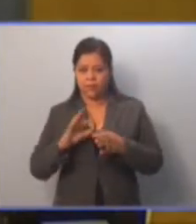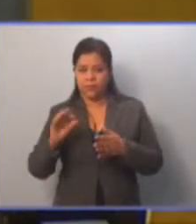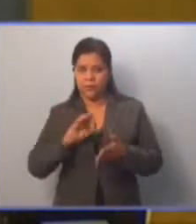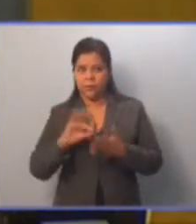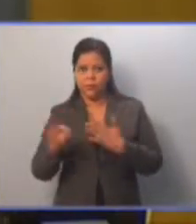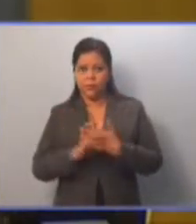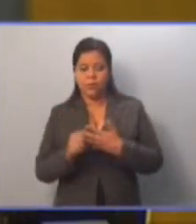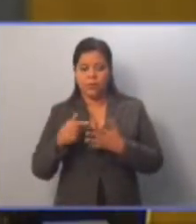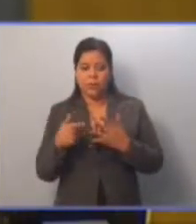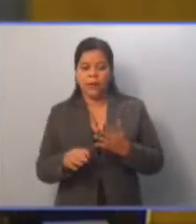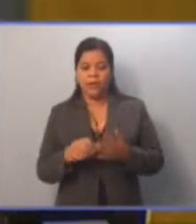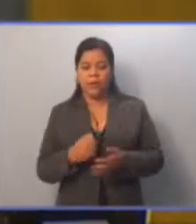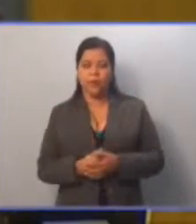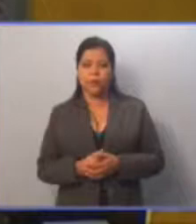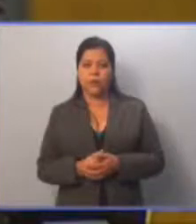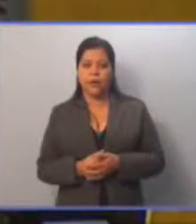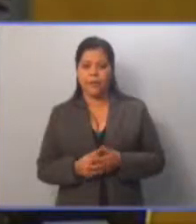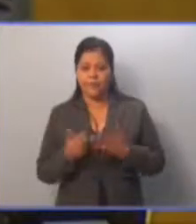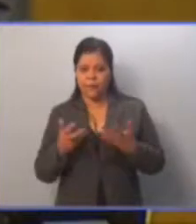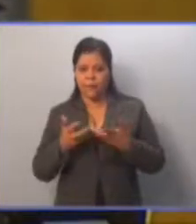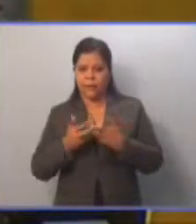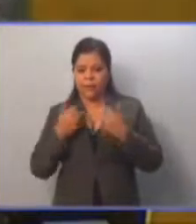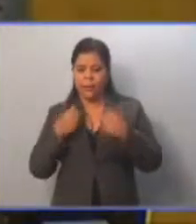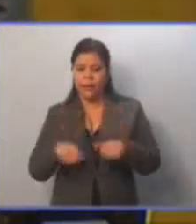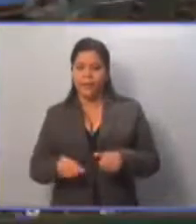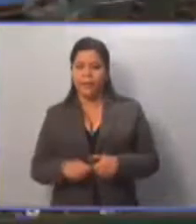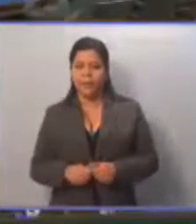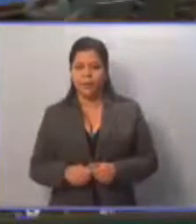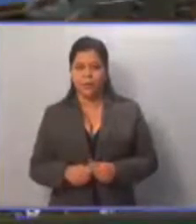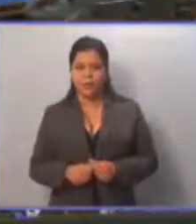dictamen número 14. Los que estén de acuerdo, a favor de votar.